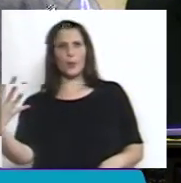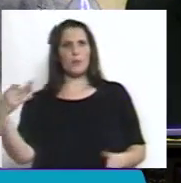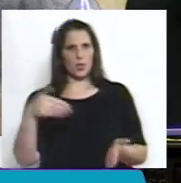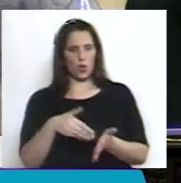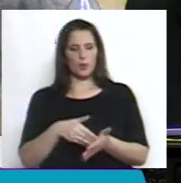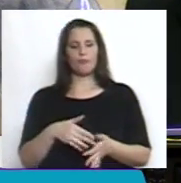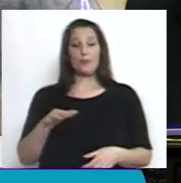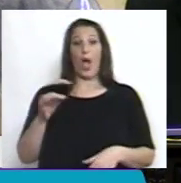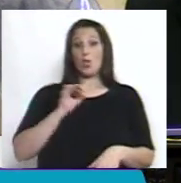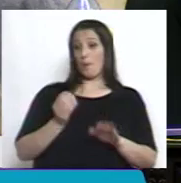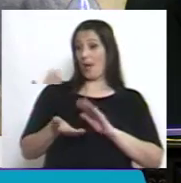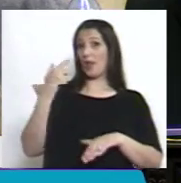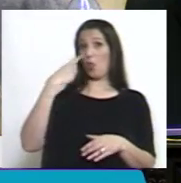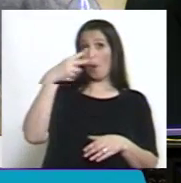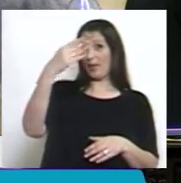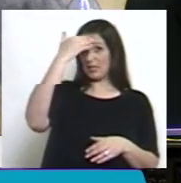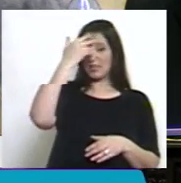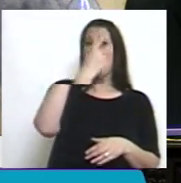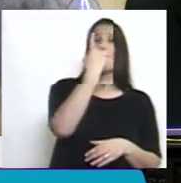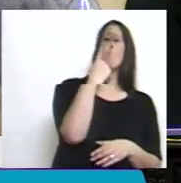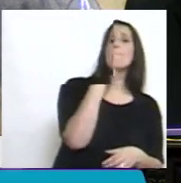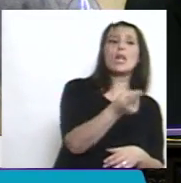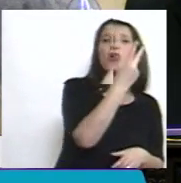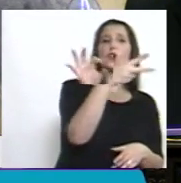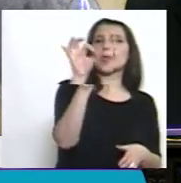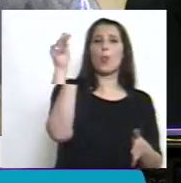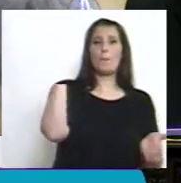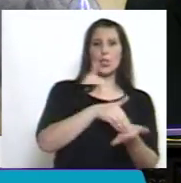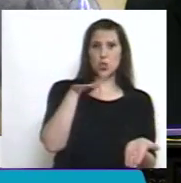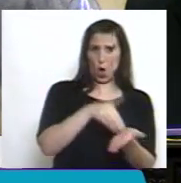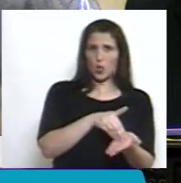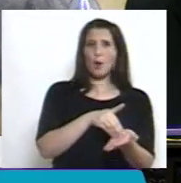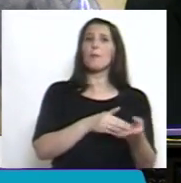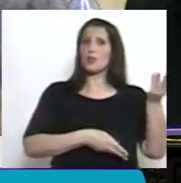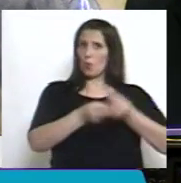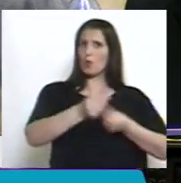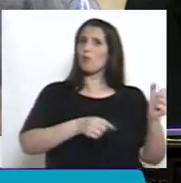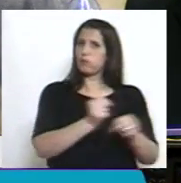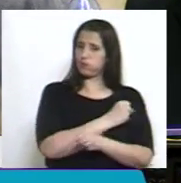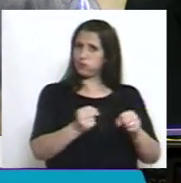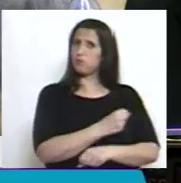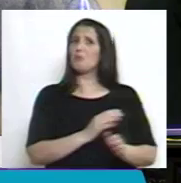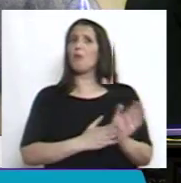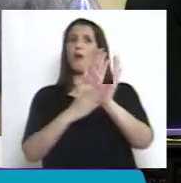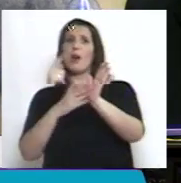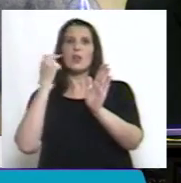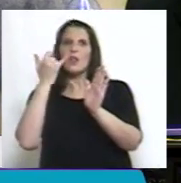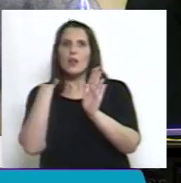2015, el año pasado, cuando lo aprobamos, 1.200 millones. Cuando se trajo este presupuesto, ya ese número había elevado